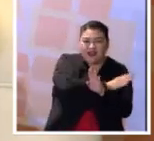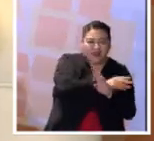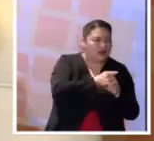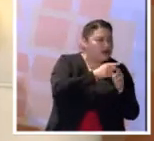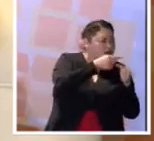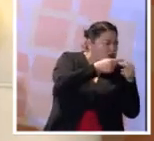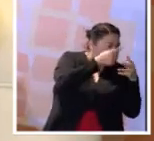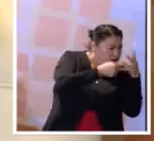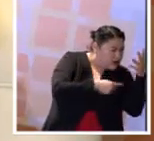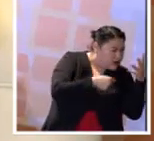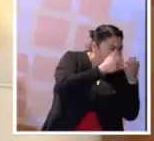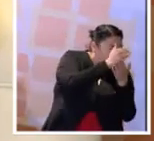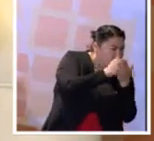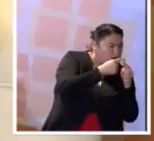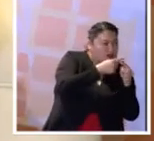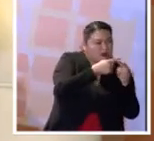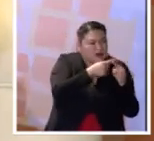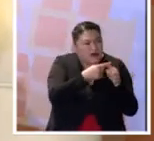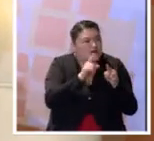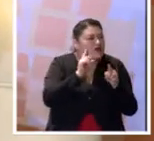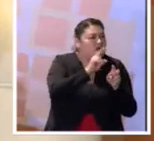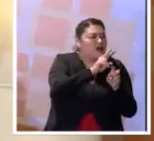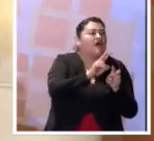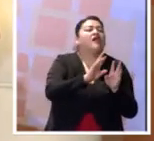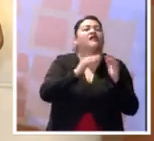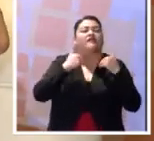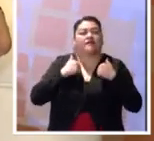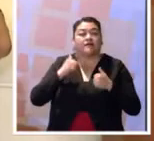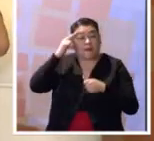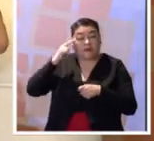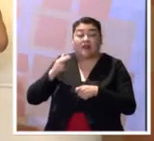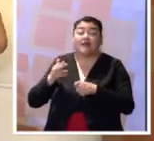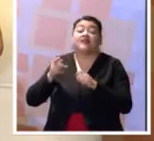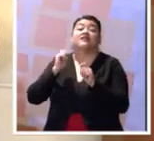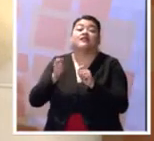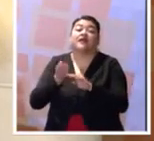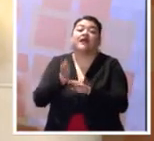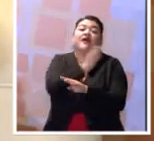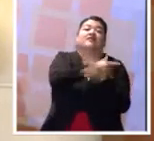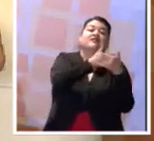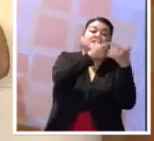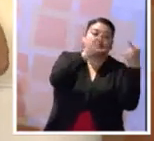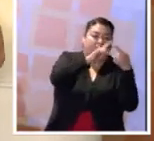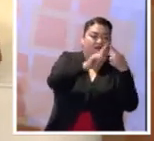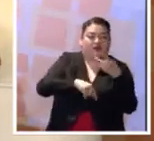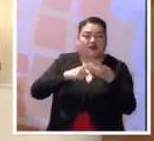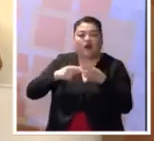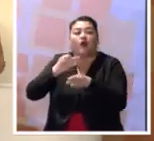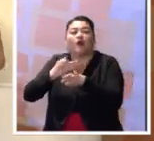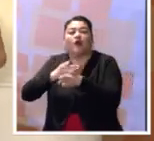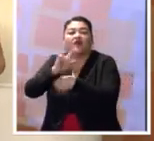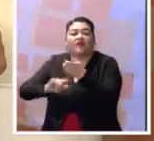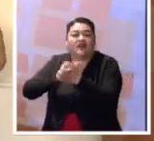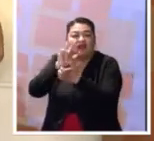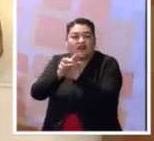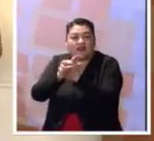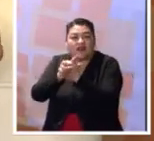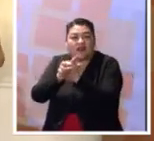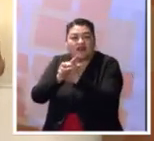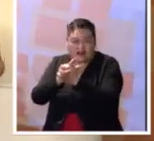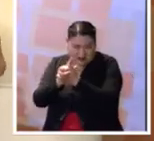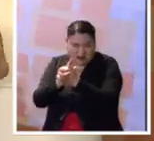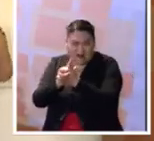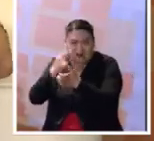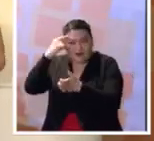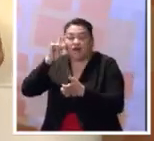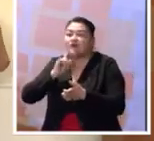previos. Porque combinamos la realidad histórica y la aplicación de un derecho humano a un